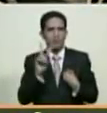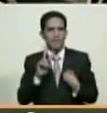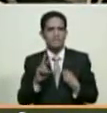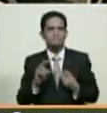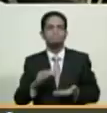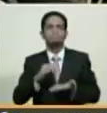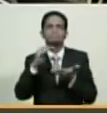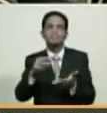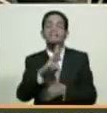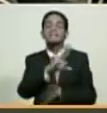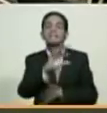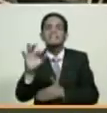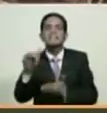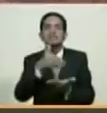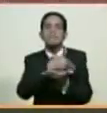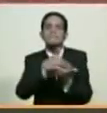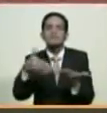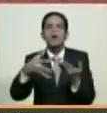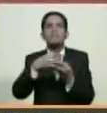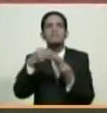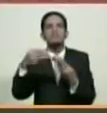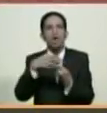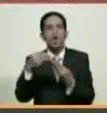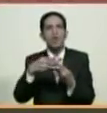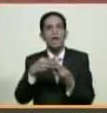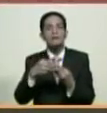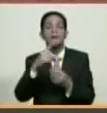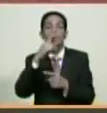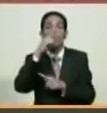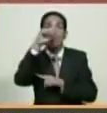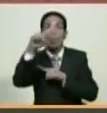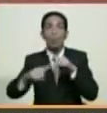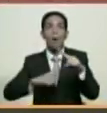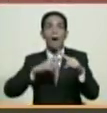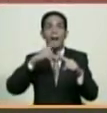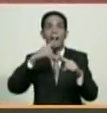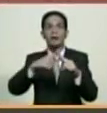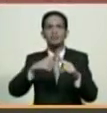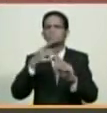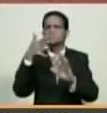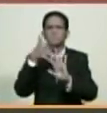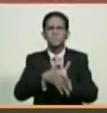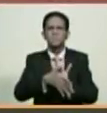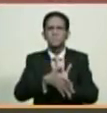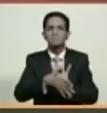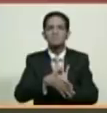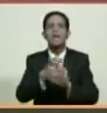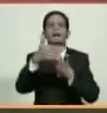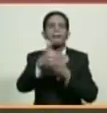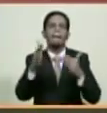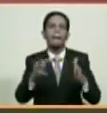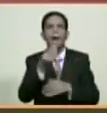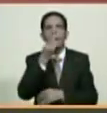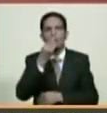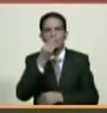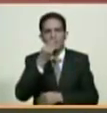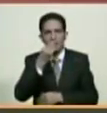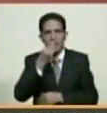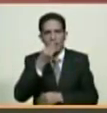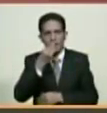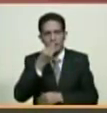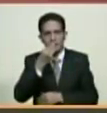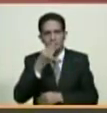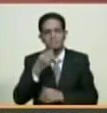300 millones de dólares al año por concepto de CLAP.